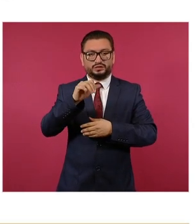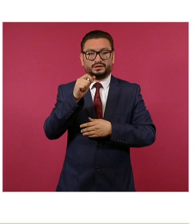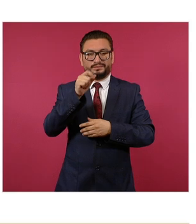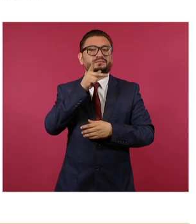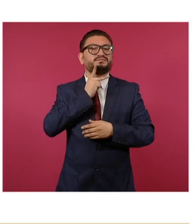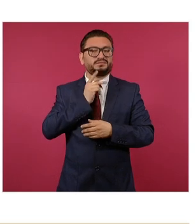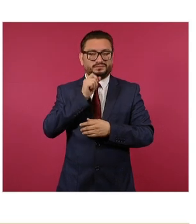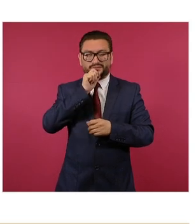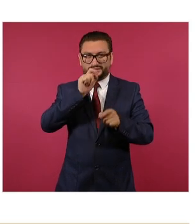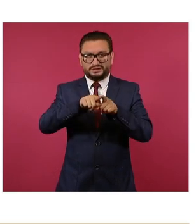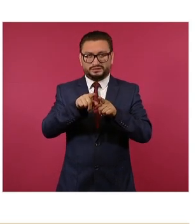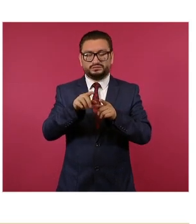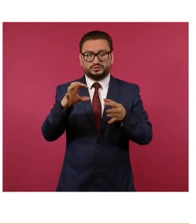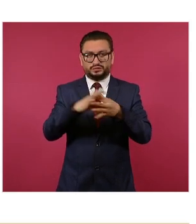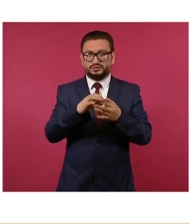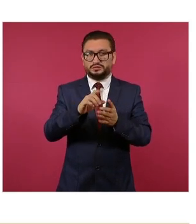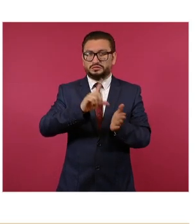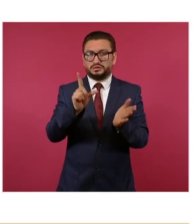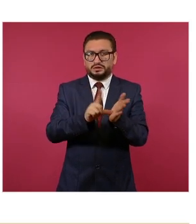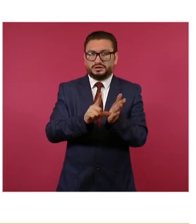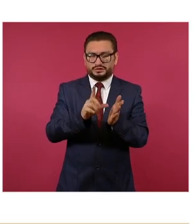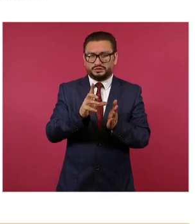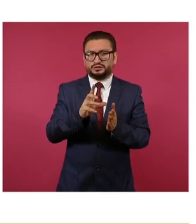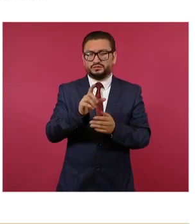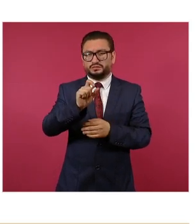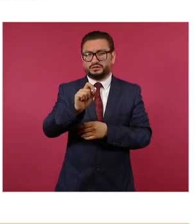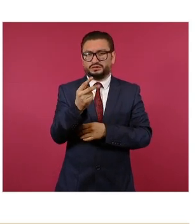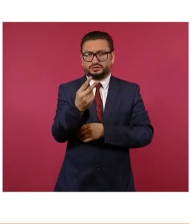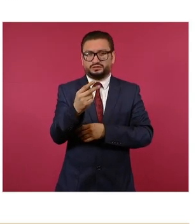Pemex, encontramos el litro en promedio a